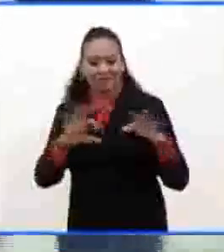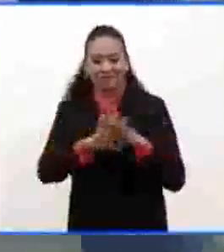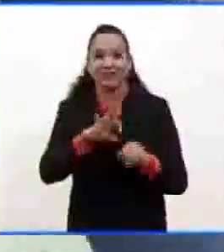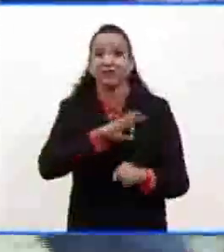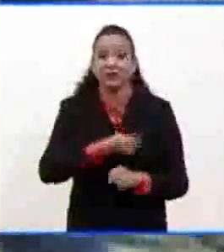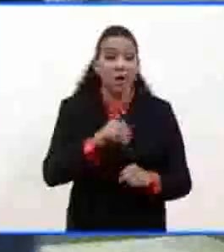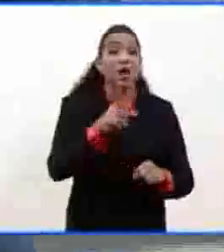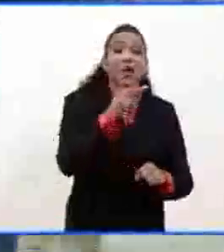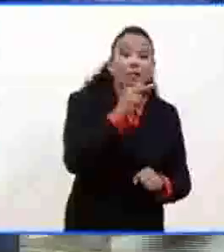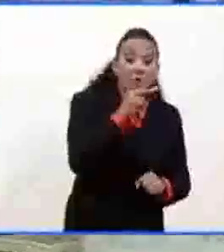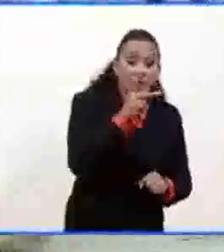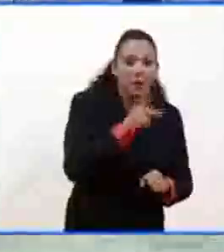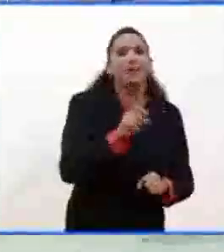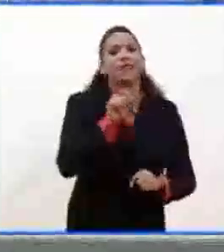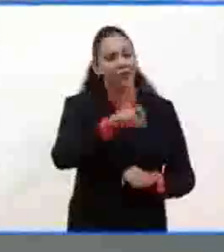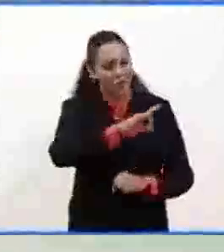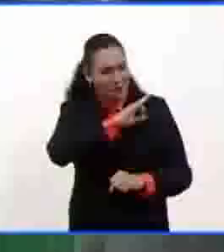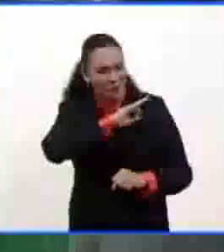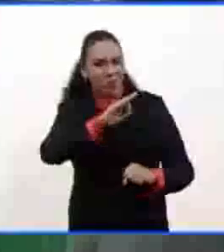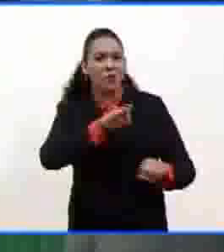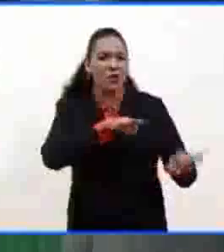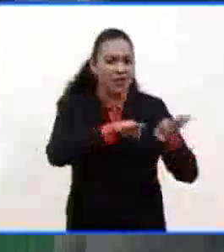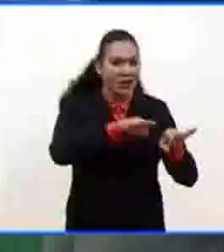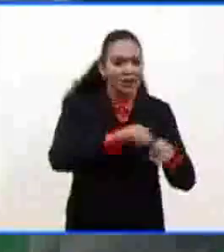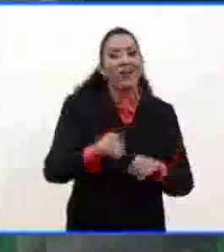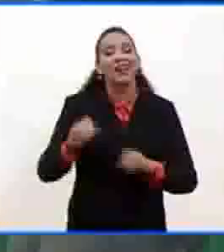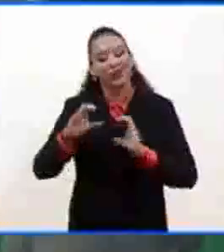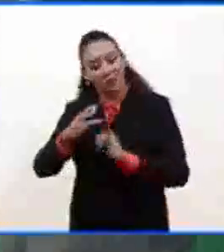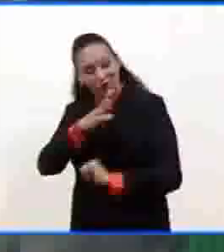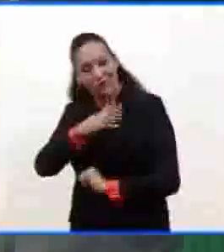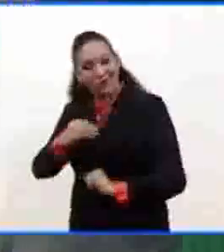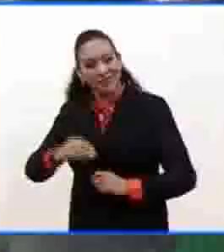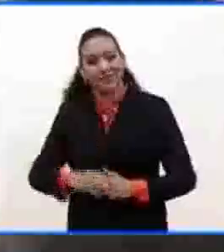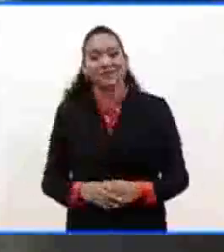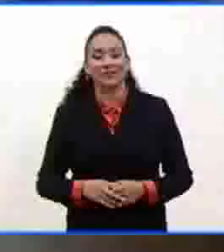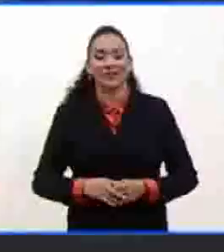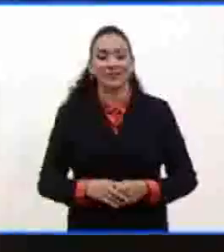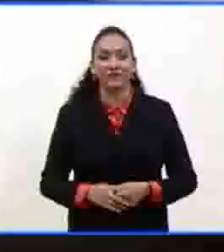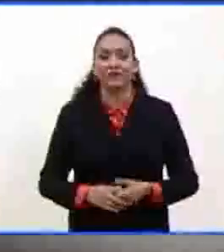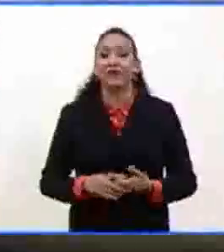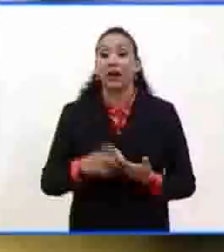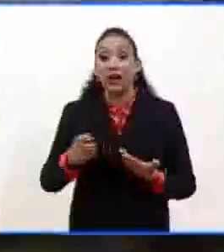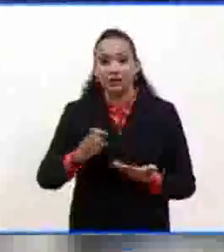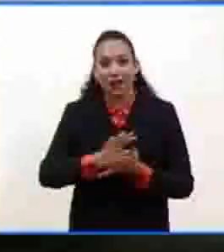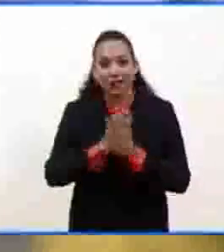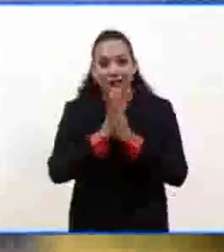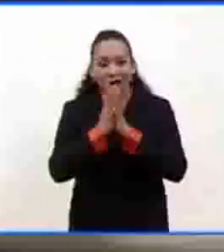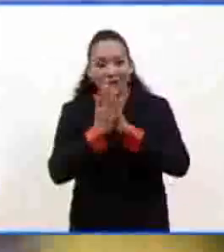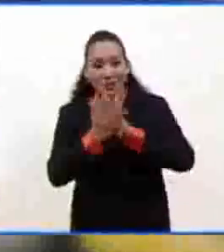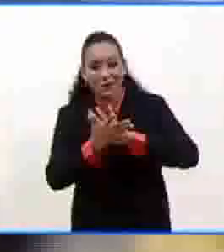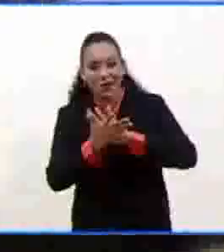que los padres pueden adoptar una postura más activa en el cuidado de sus hijos. Estas